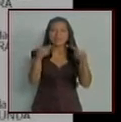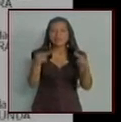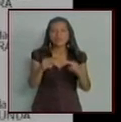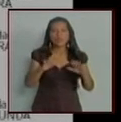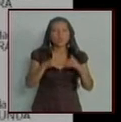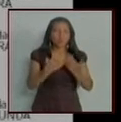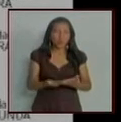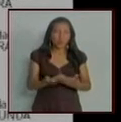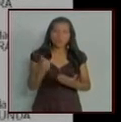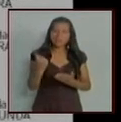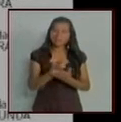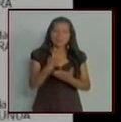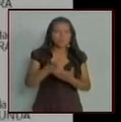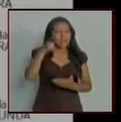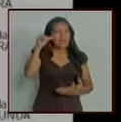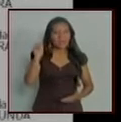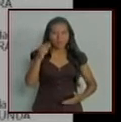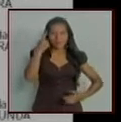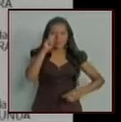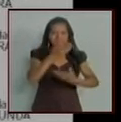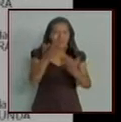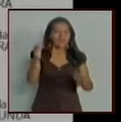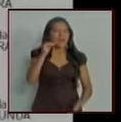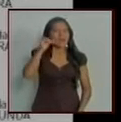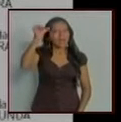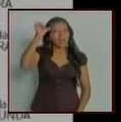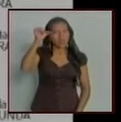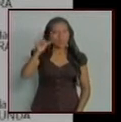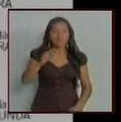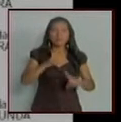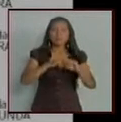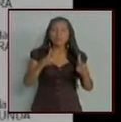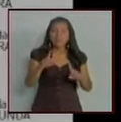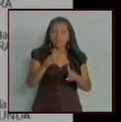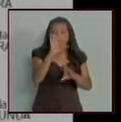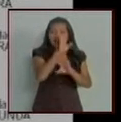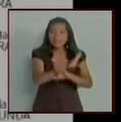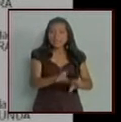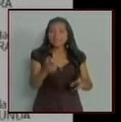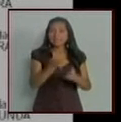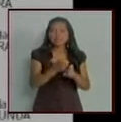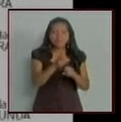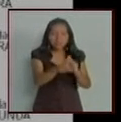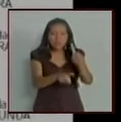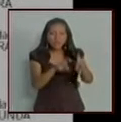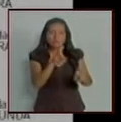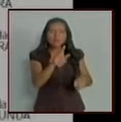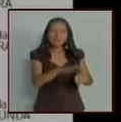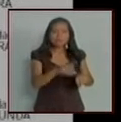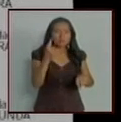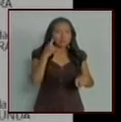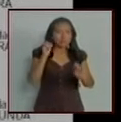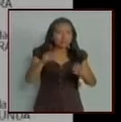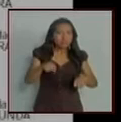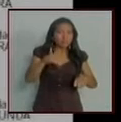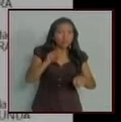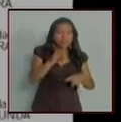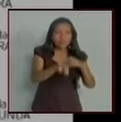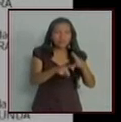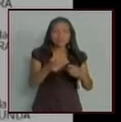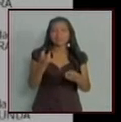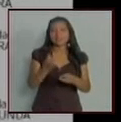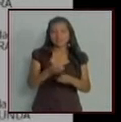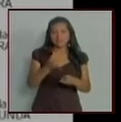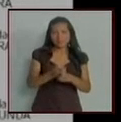Sin embargo, en los niños pequeños no podemos hacer que nos colaboren para registrar en esto. Entonces tenemos otro tipo de estudios. Si vemos